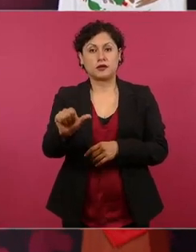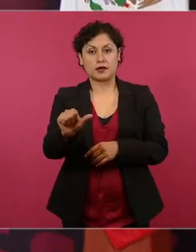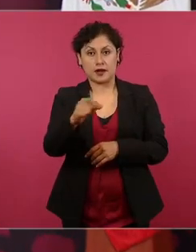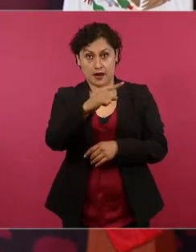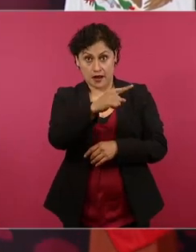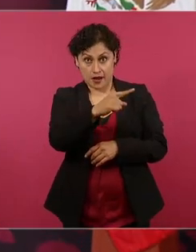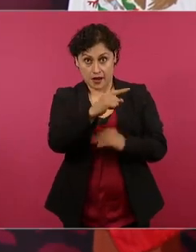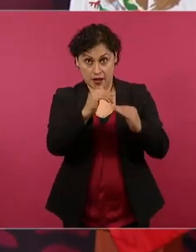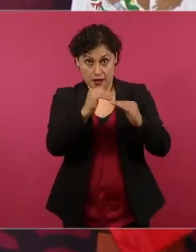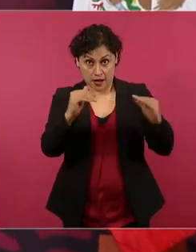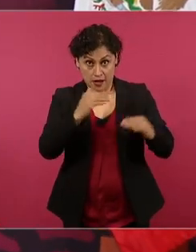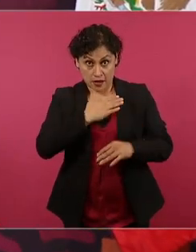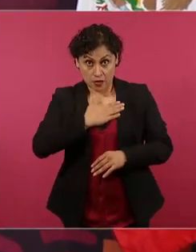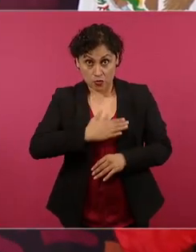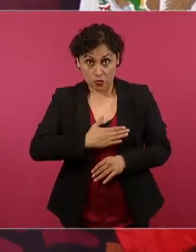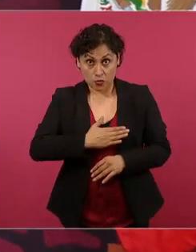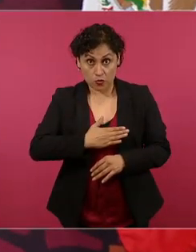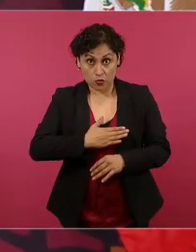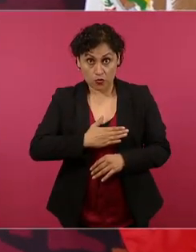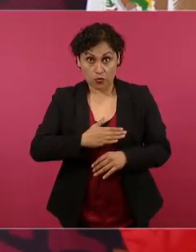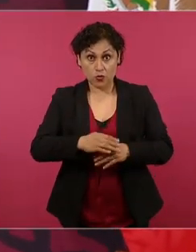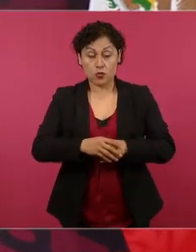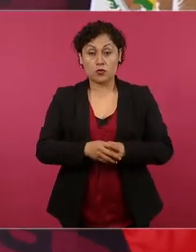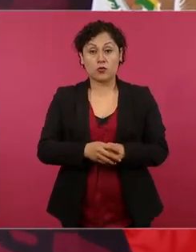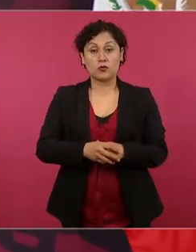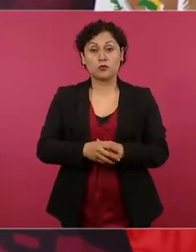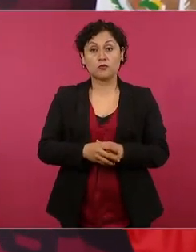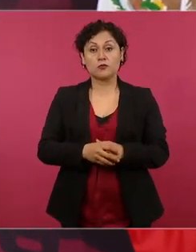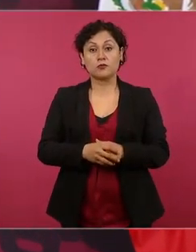actúa con imparcialidad?